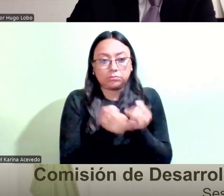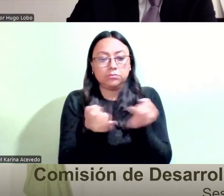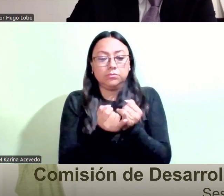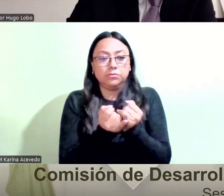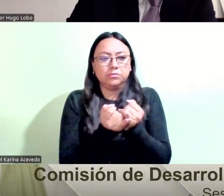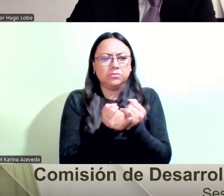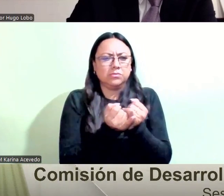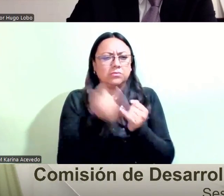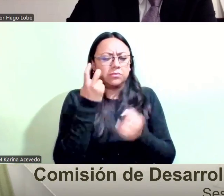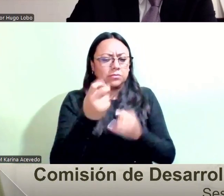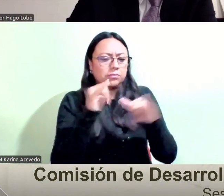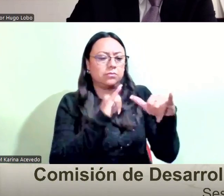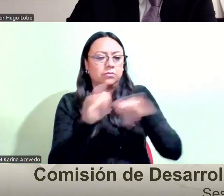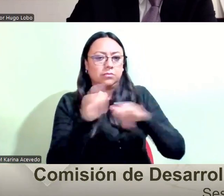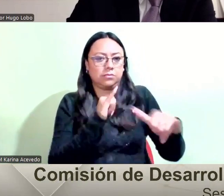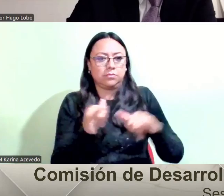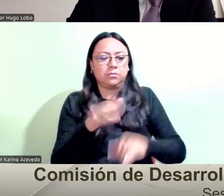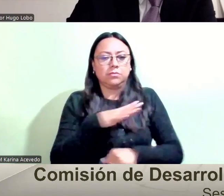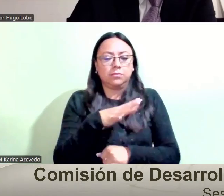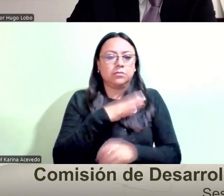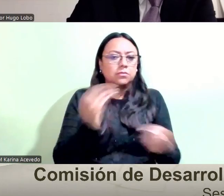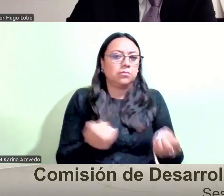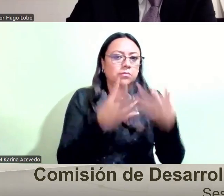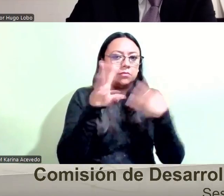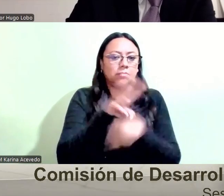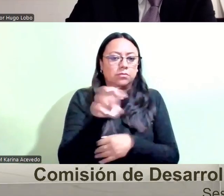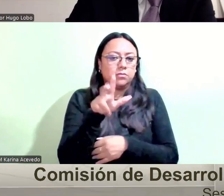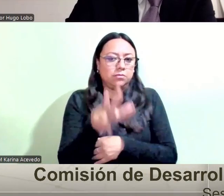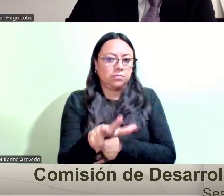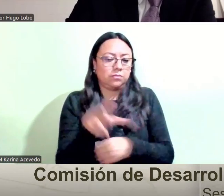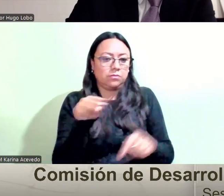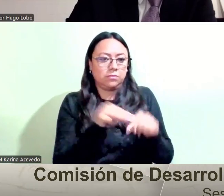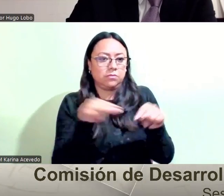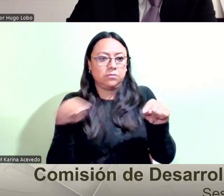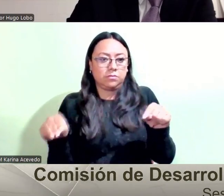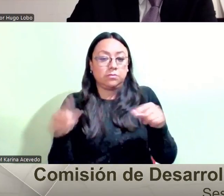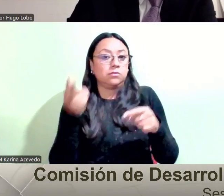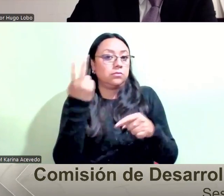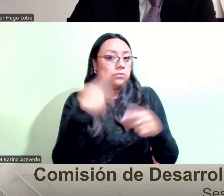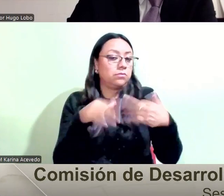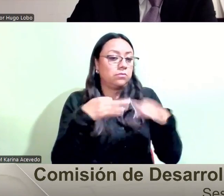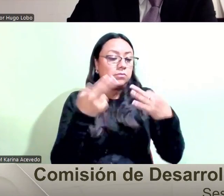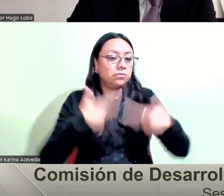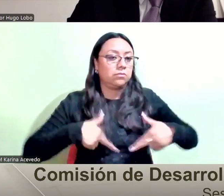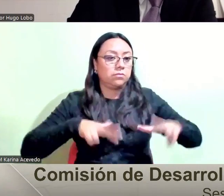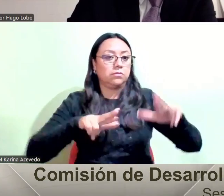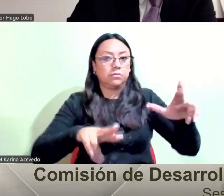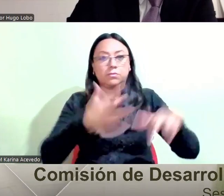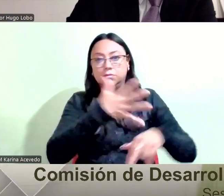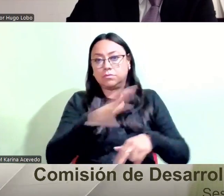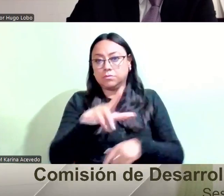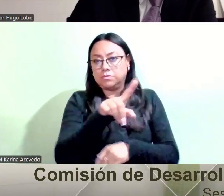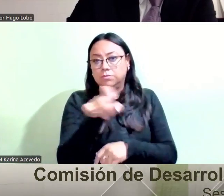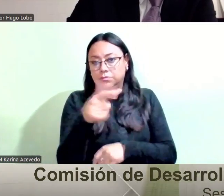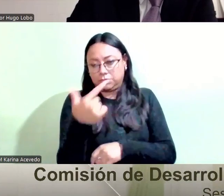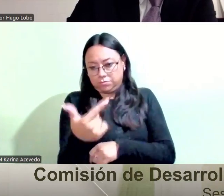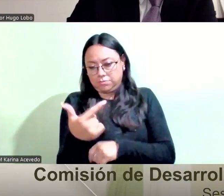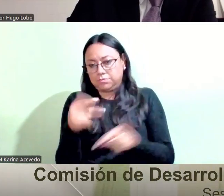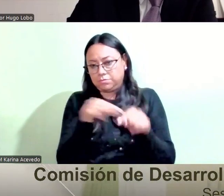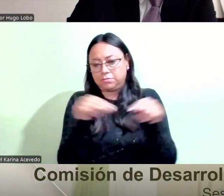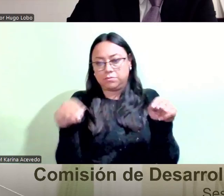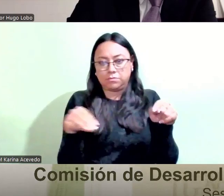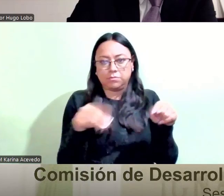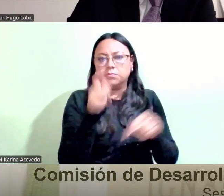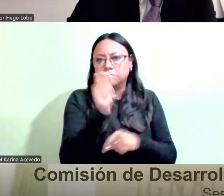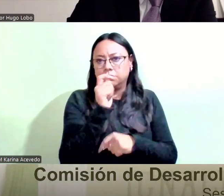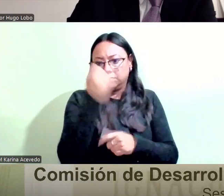en predios, la cual corresponde a 318 metros, lo que representa una diferencia de poco más de 107 metros. Es decir, la presente